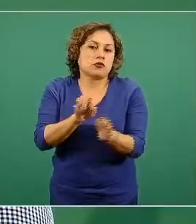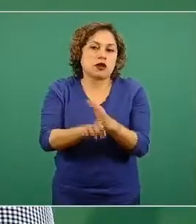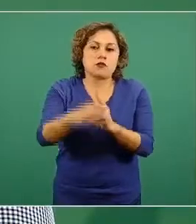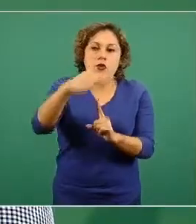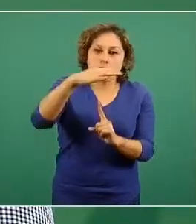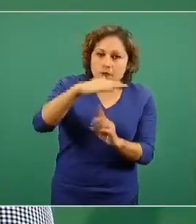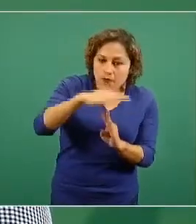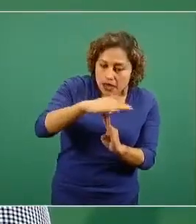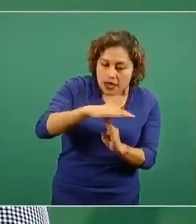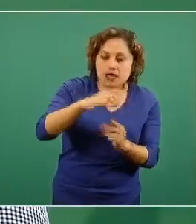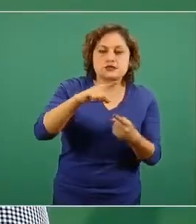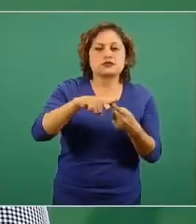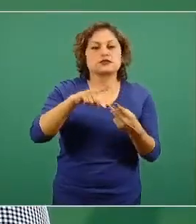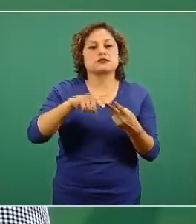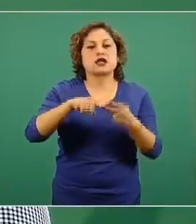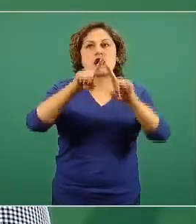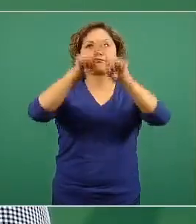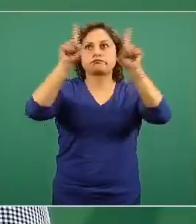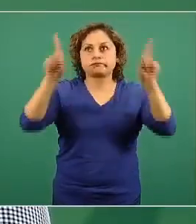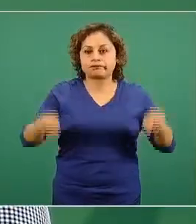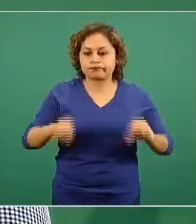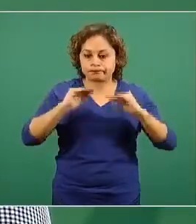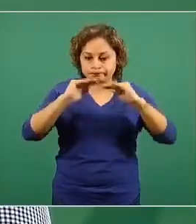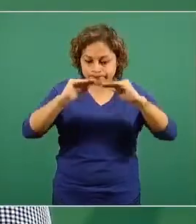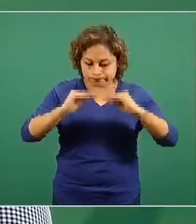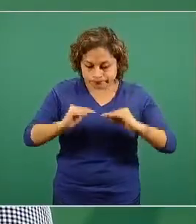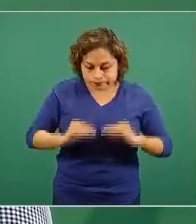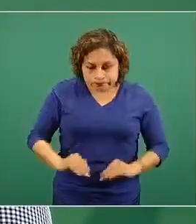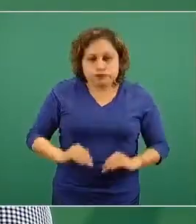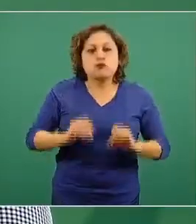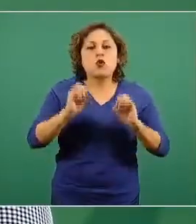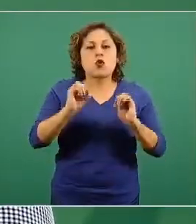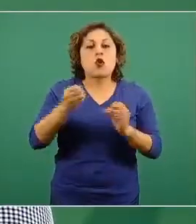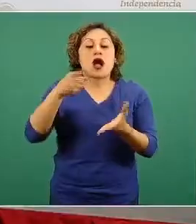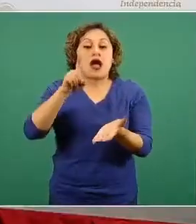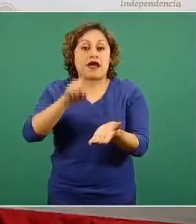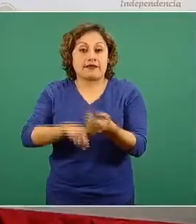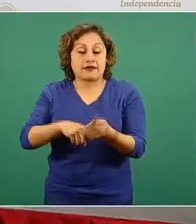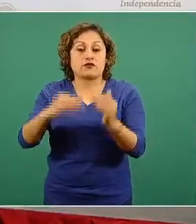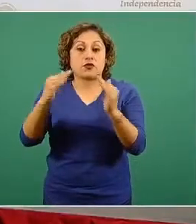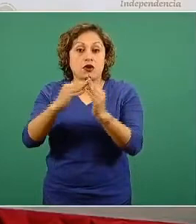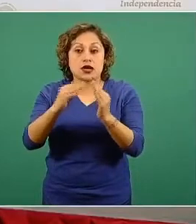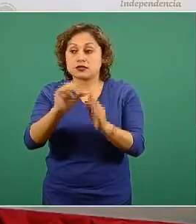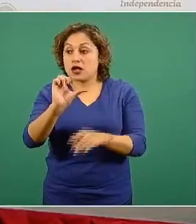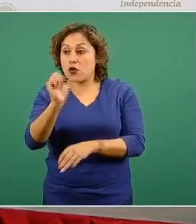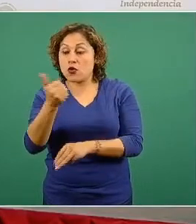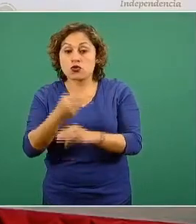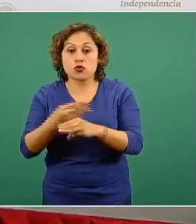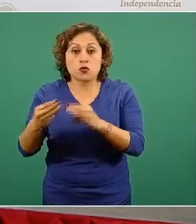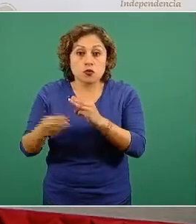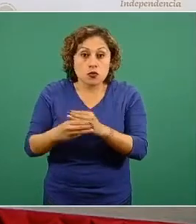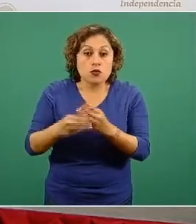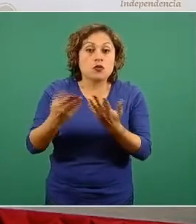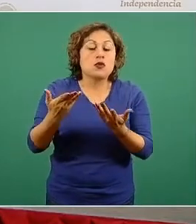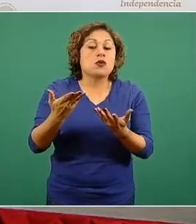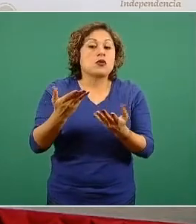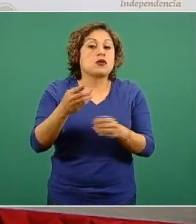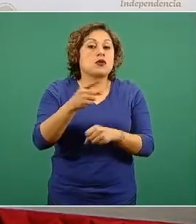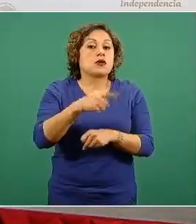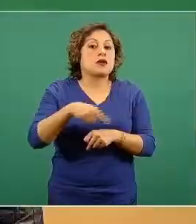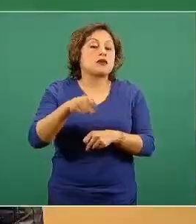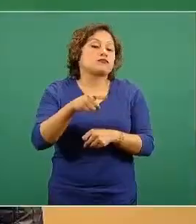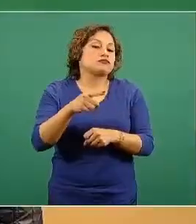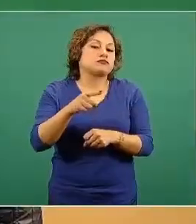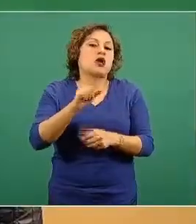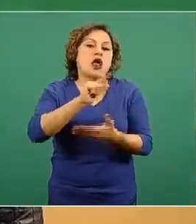cualquier otro mueble que pueda estar en la habitación o en el hogar, y esto es con una limpieza que se realiza también con los productos que normalmente